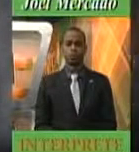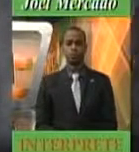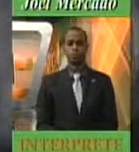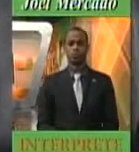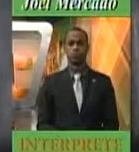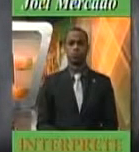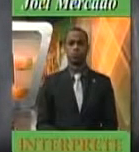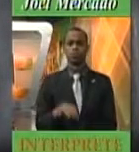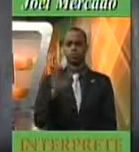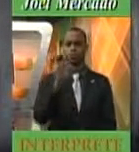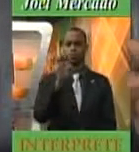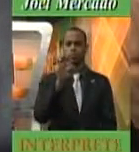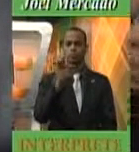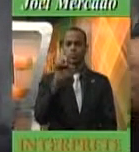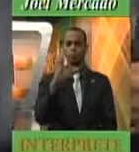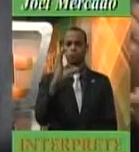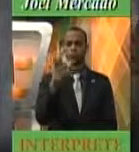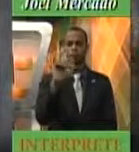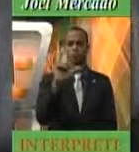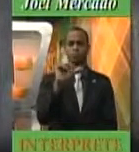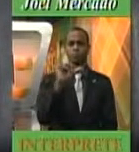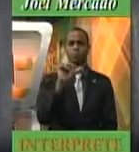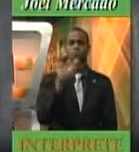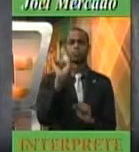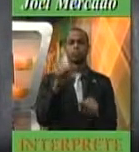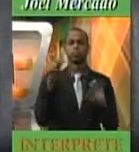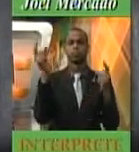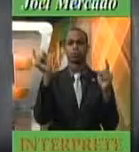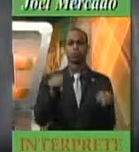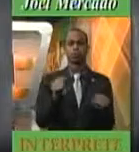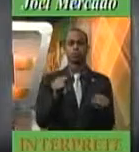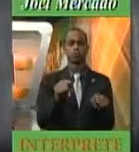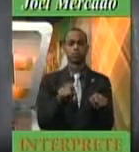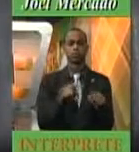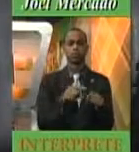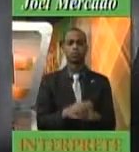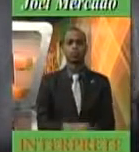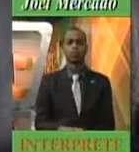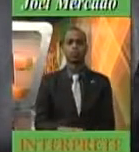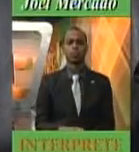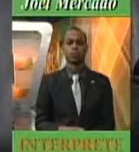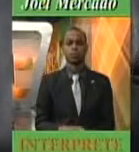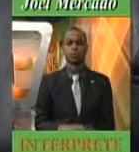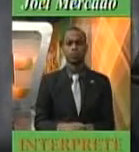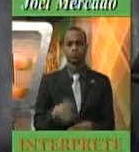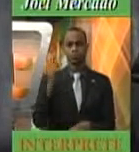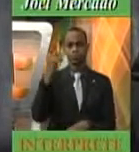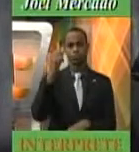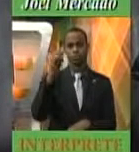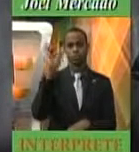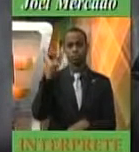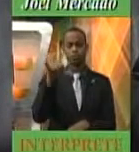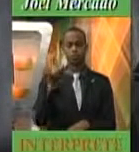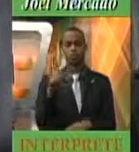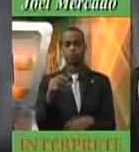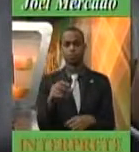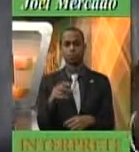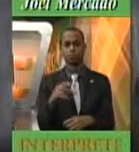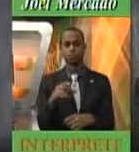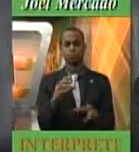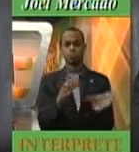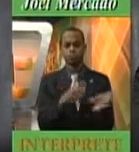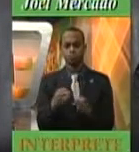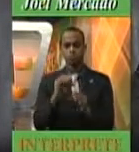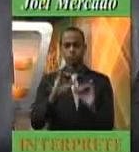producir escara, te puede producir lesiones en tu columna. Y hay un protocolo de la Organización Mundial de la Salud. Nosotros